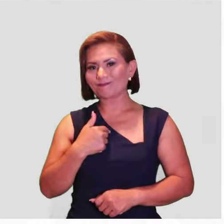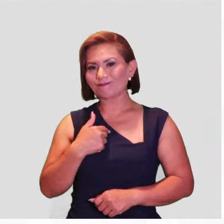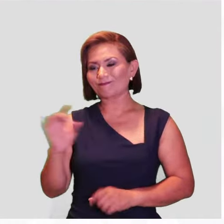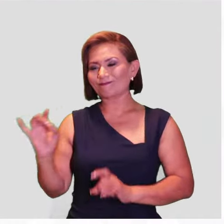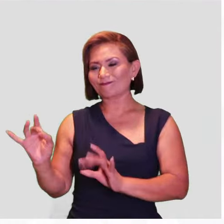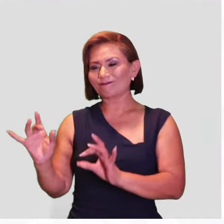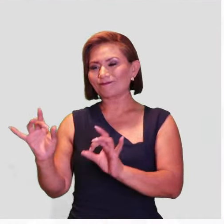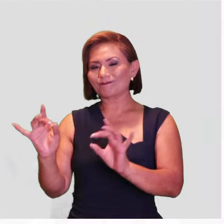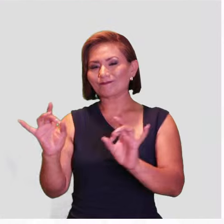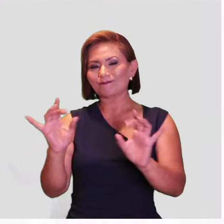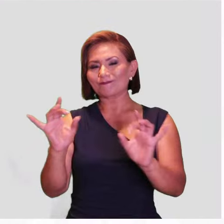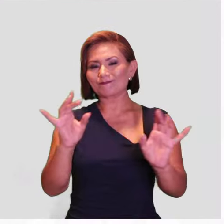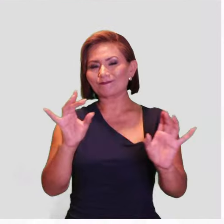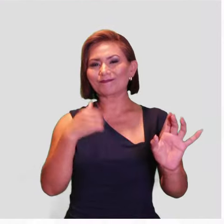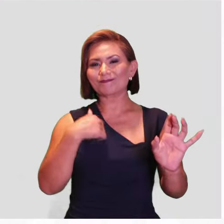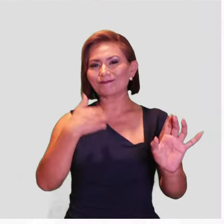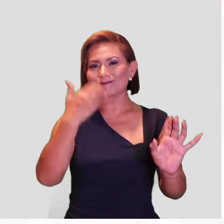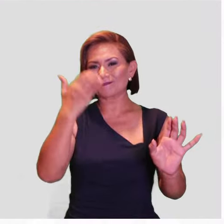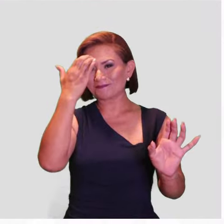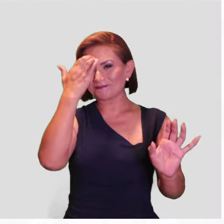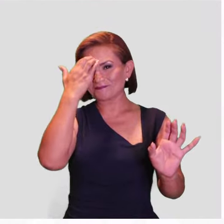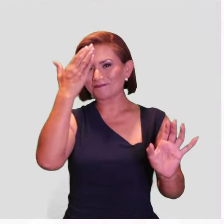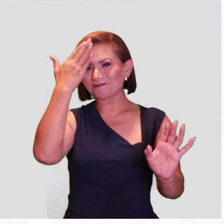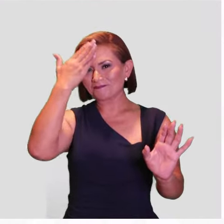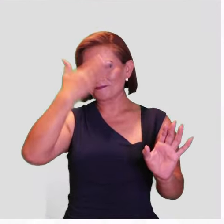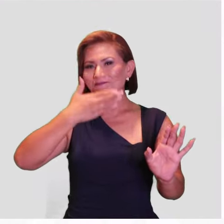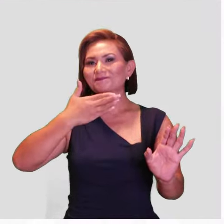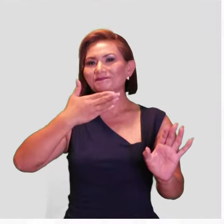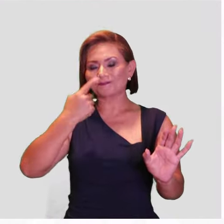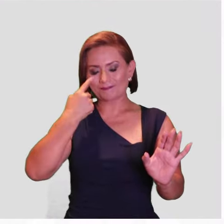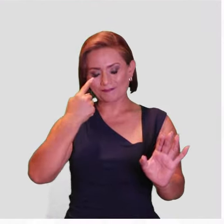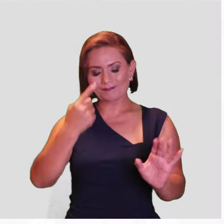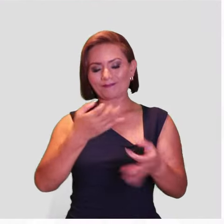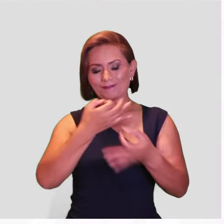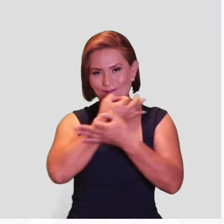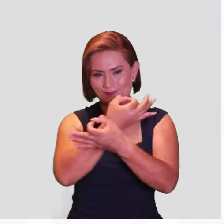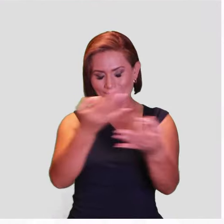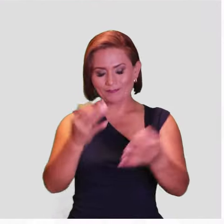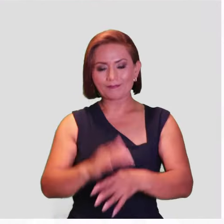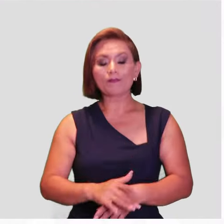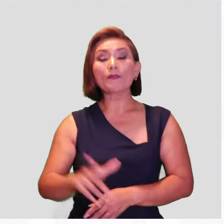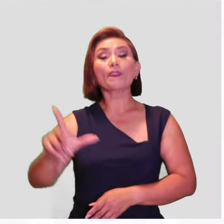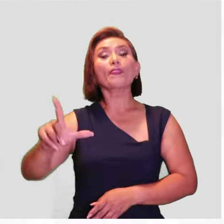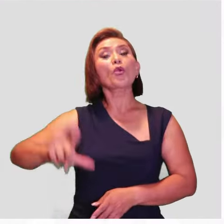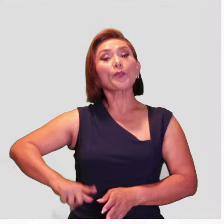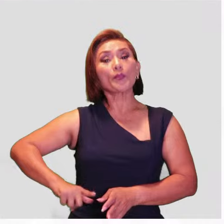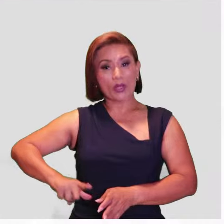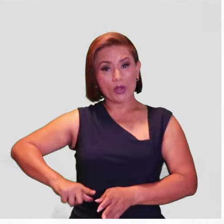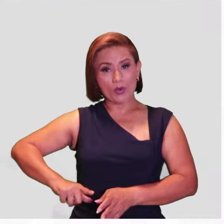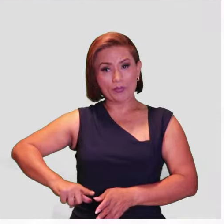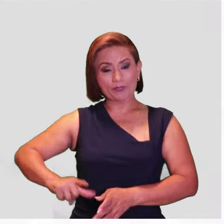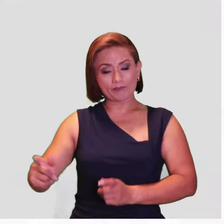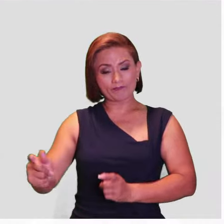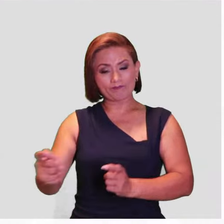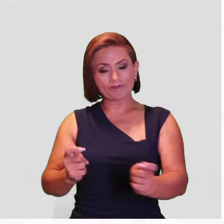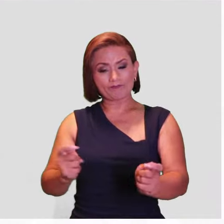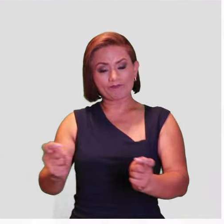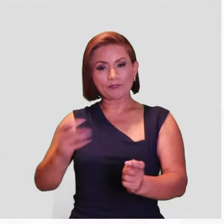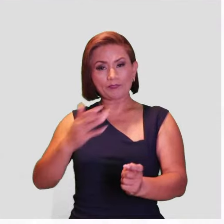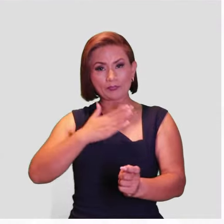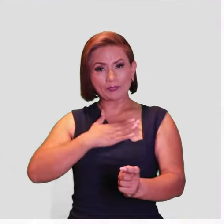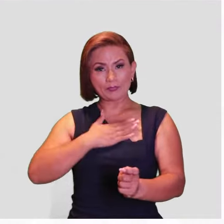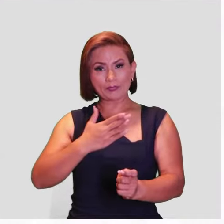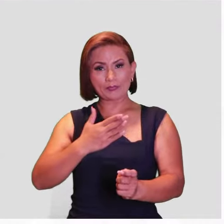circunstancia que voy a pronunciar, decirles. Mi gobierno es de